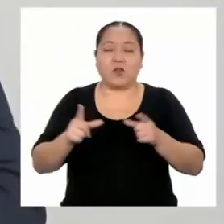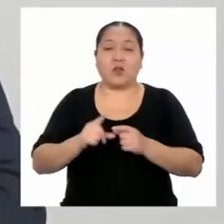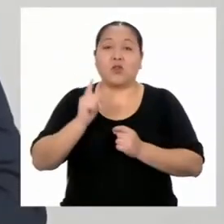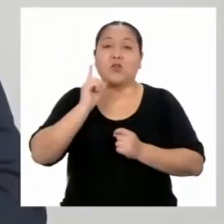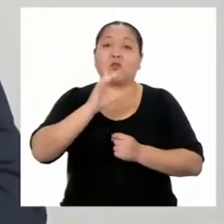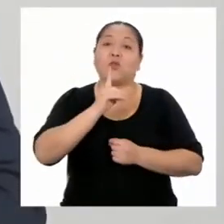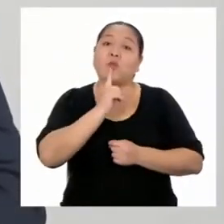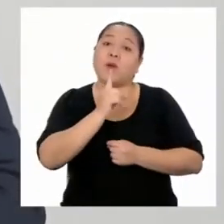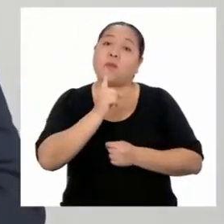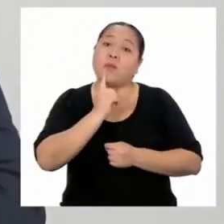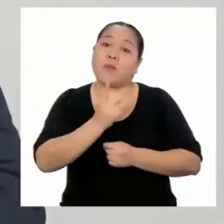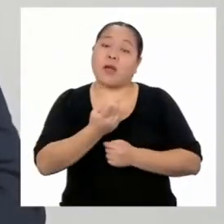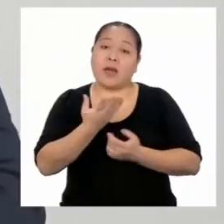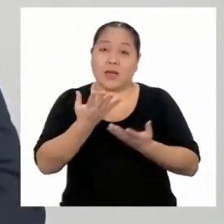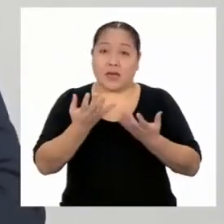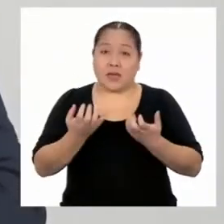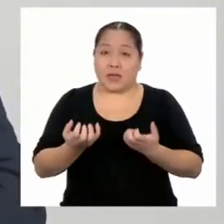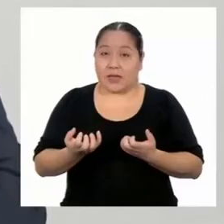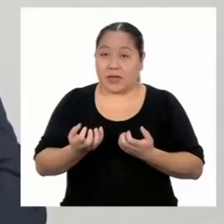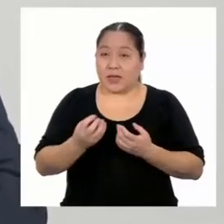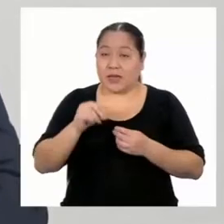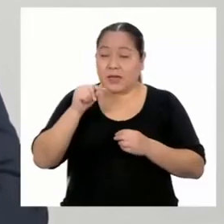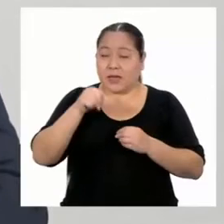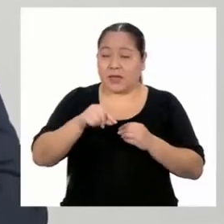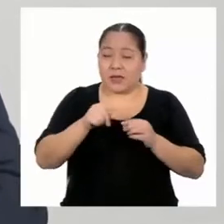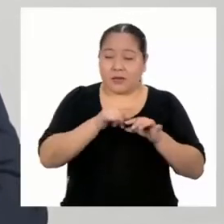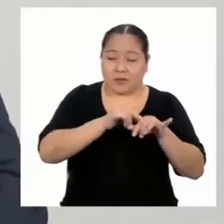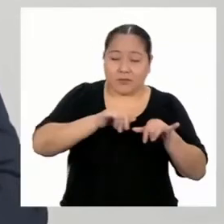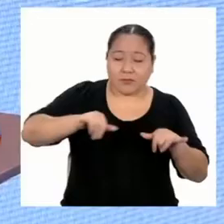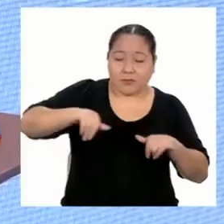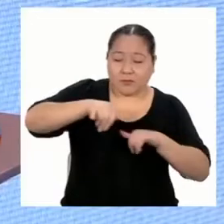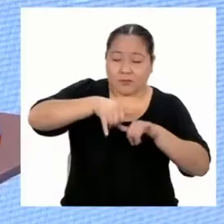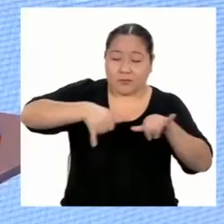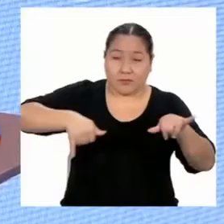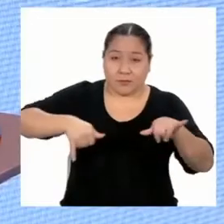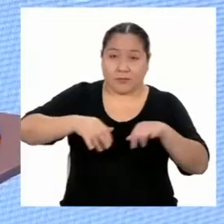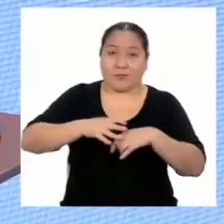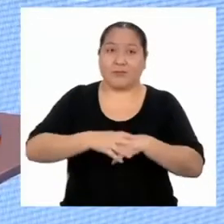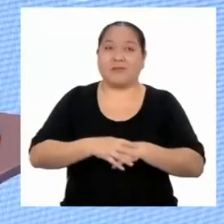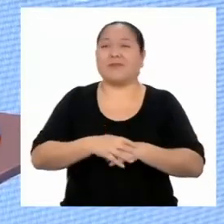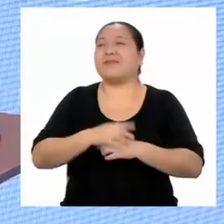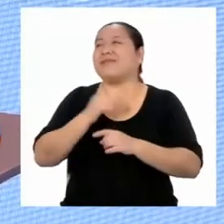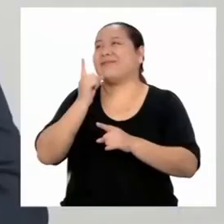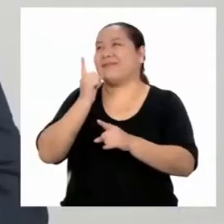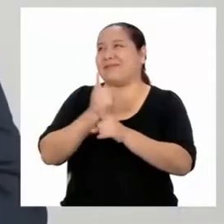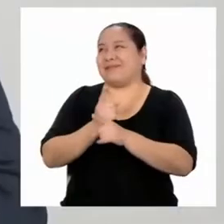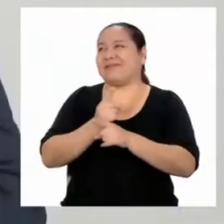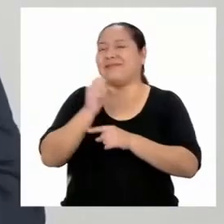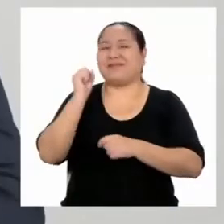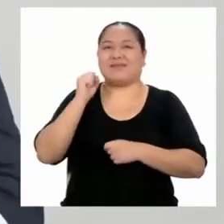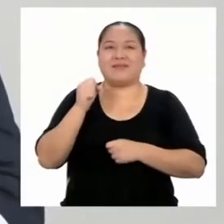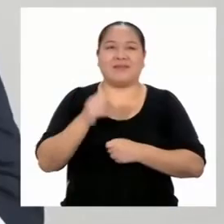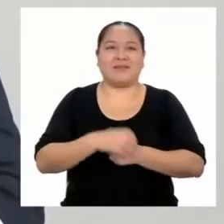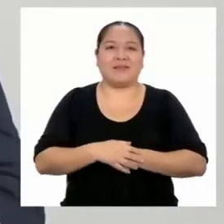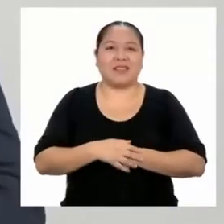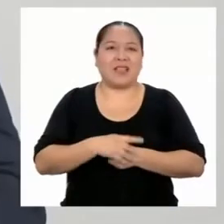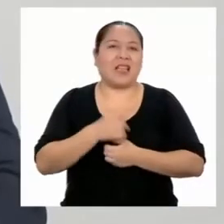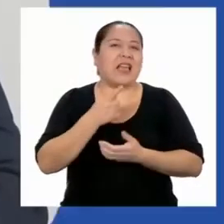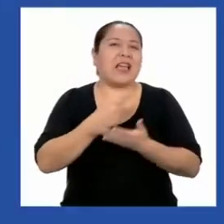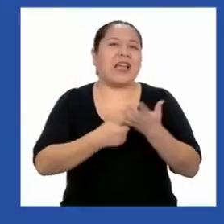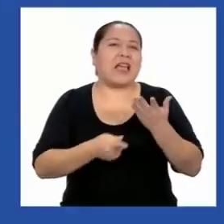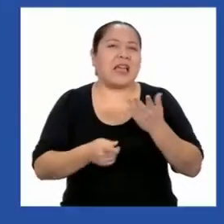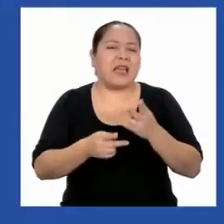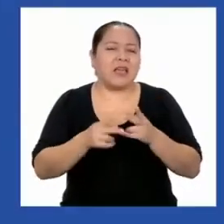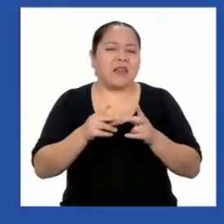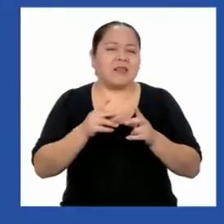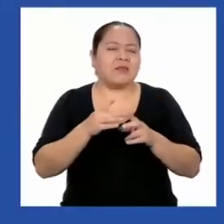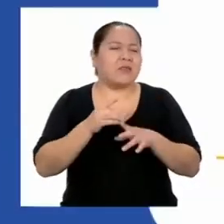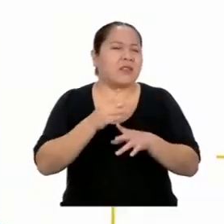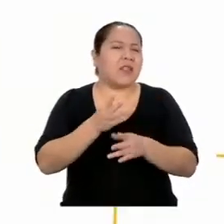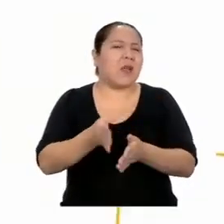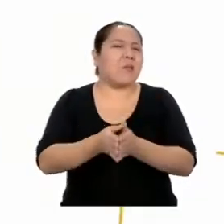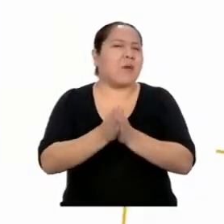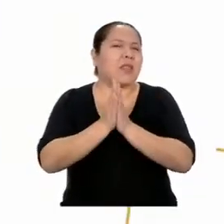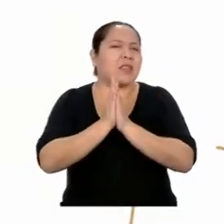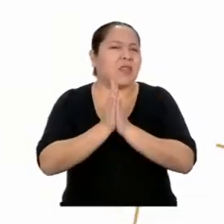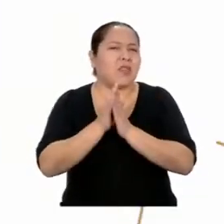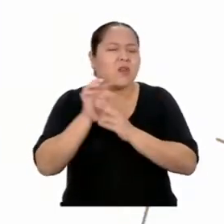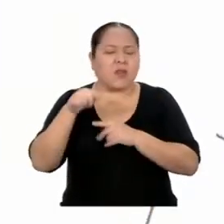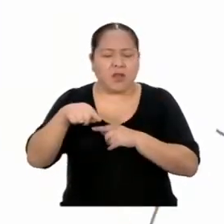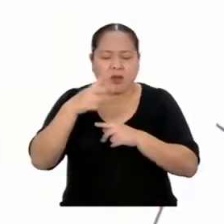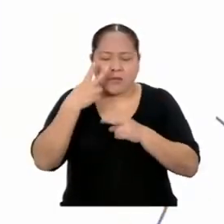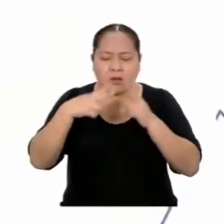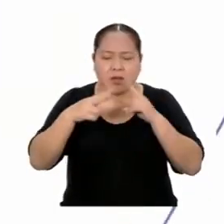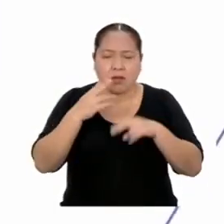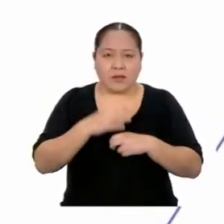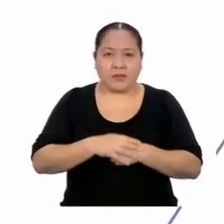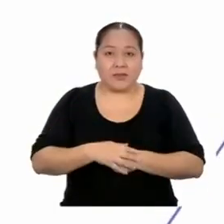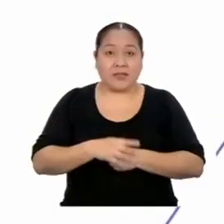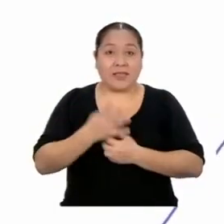papá te ha pedido que hagas unos cálculos? Exactamente. ¿Y qué te ha pedido que calcules? En primer lugar,